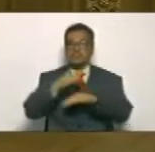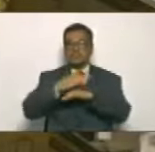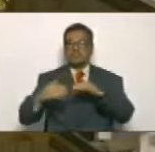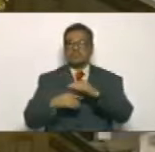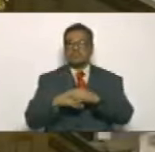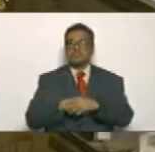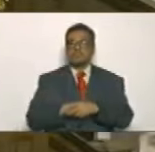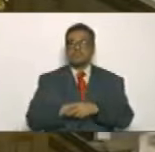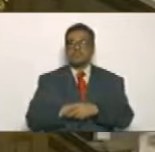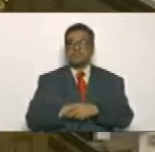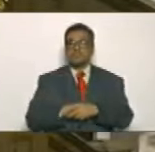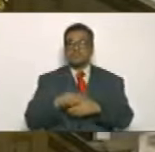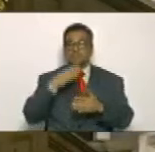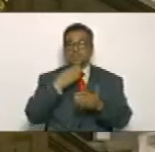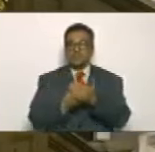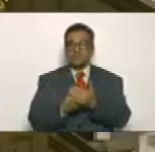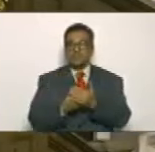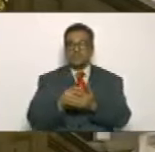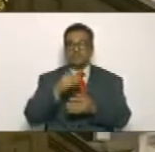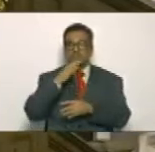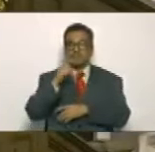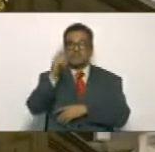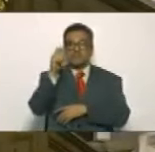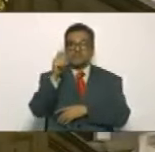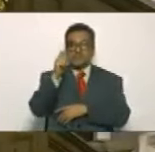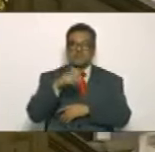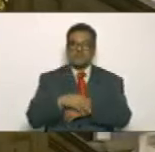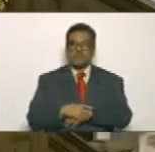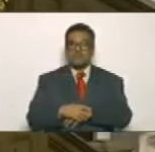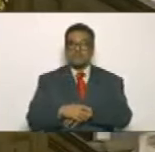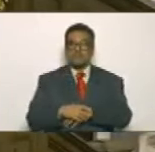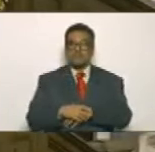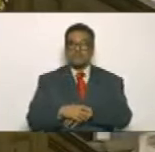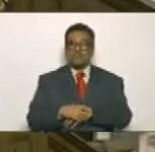vicepresidente. Gracias, diputado.